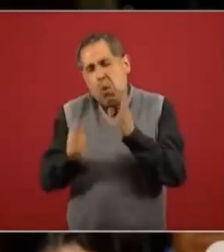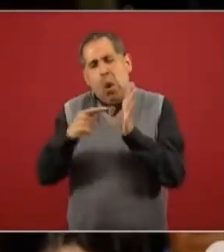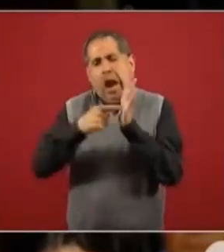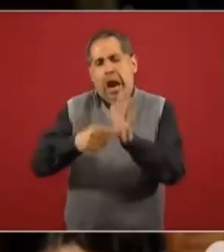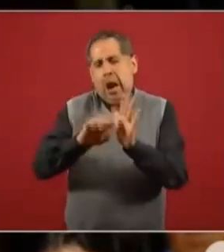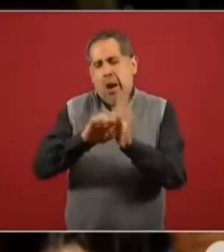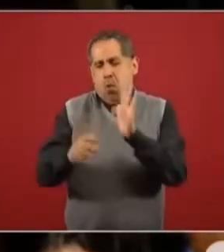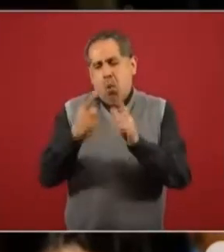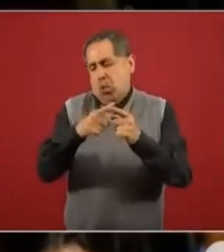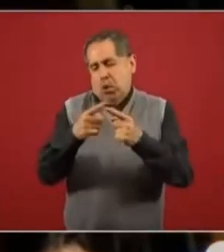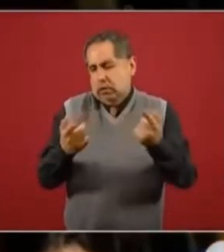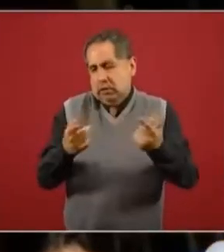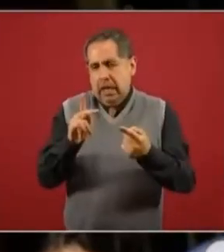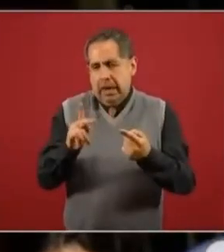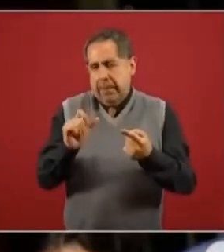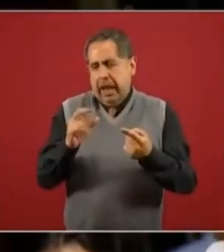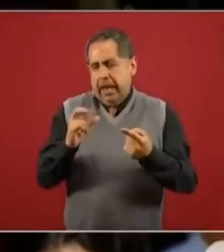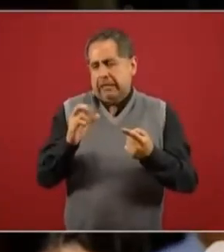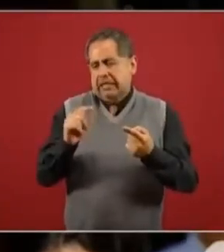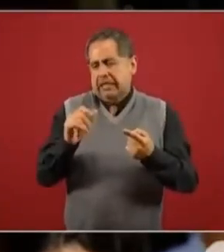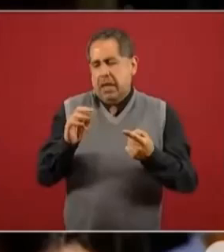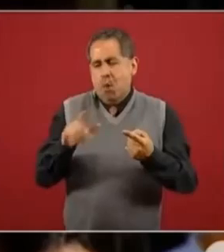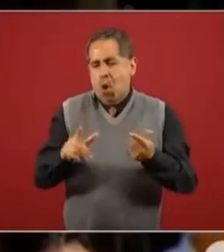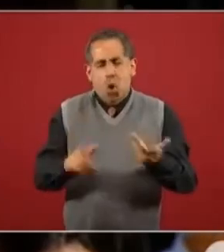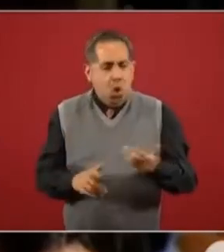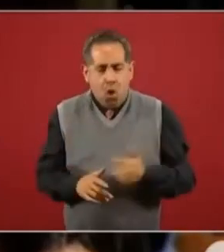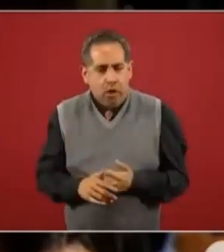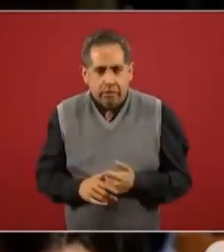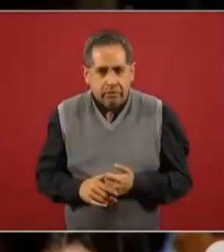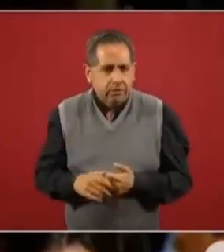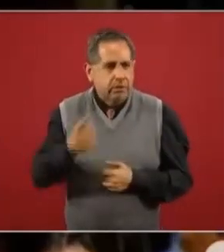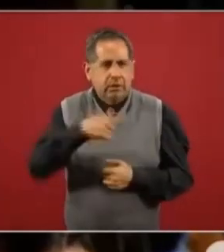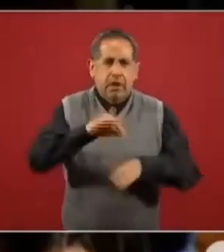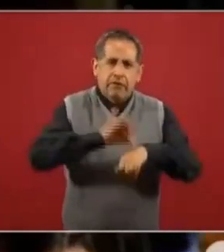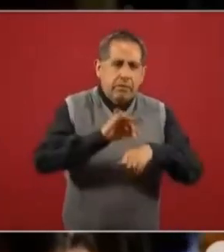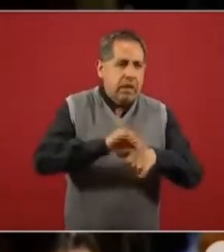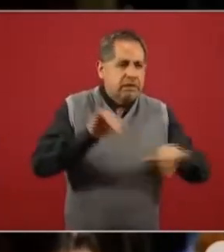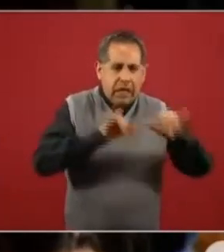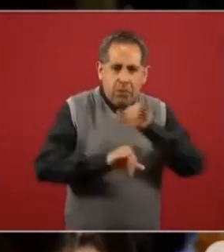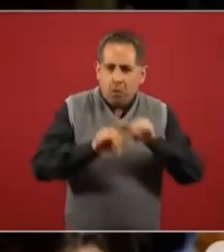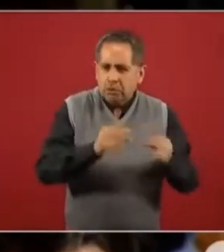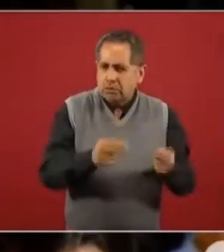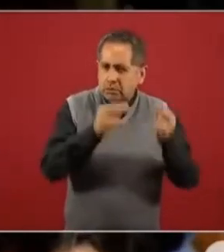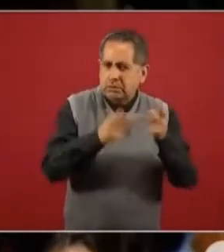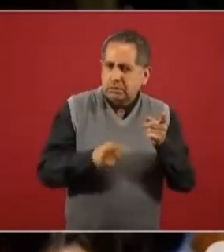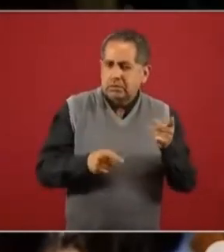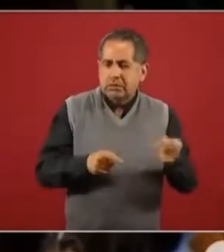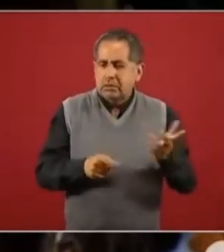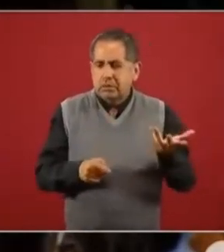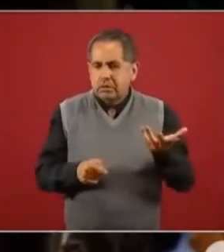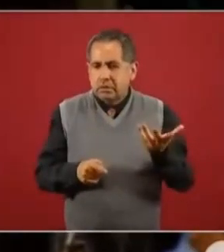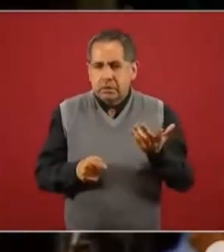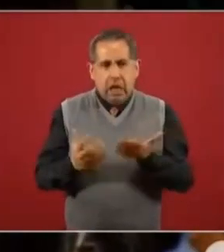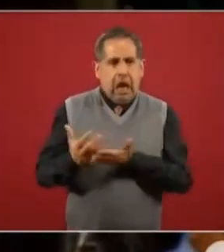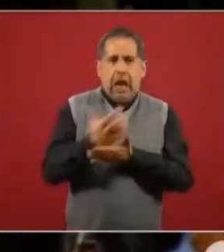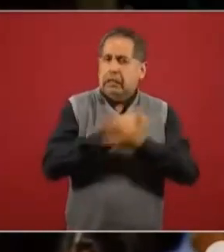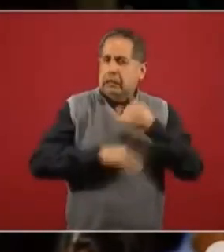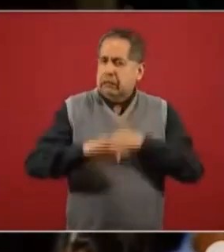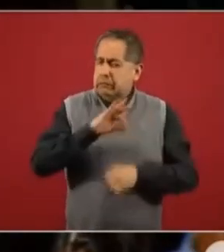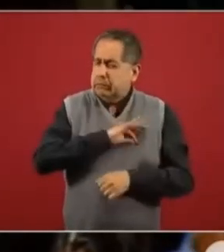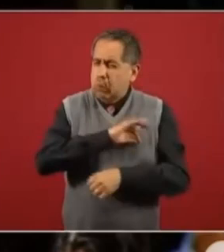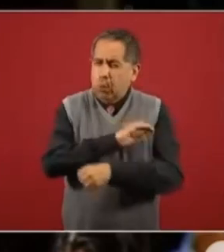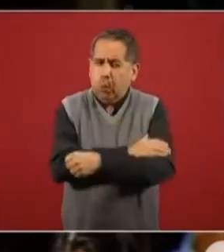le quiero mencionar solamente esa. De por sí, las farmacéuticas, los laboratorios tienen ya un margen alto de